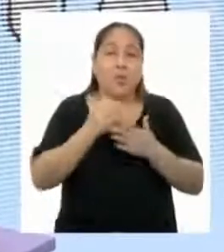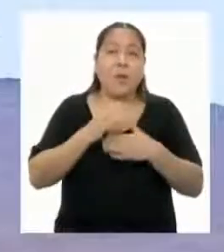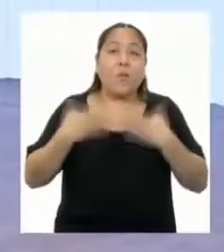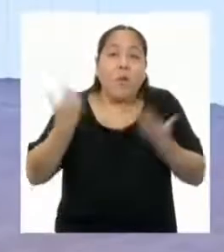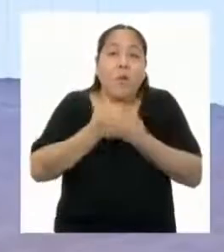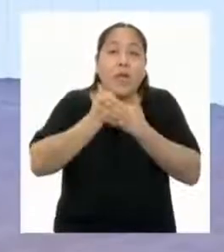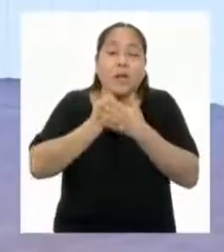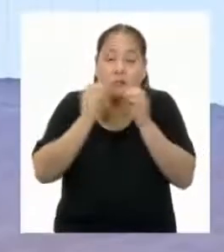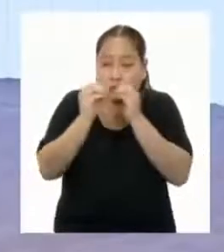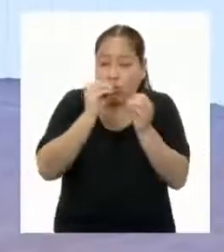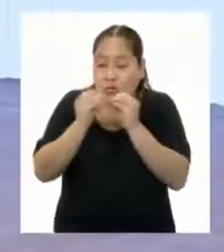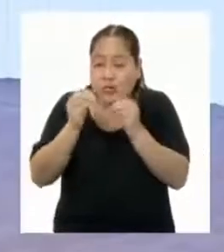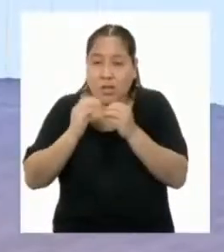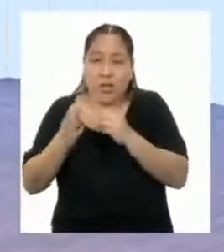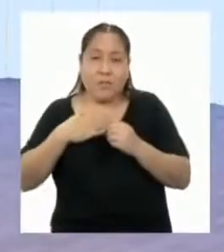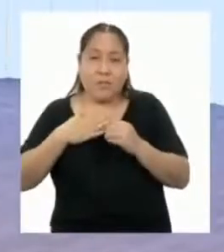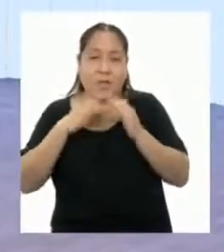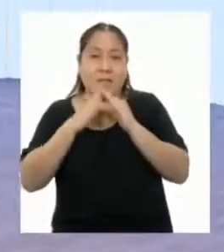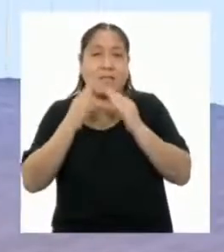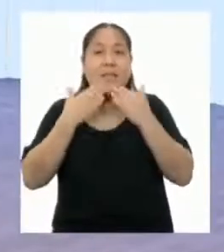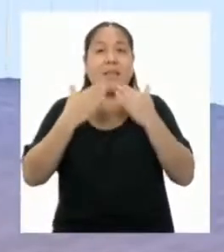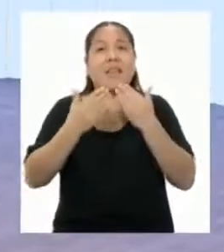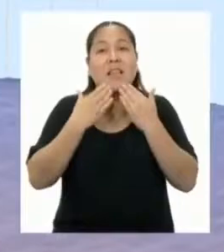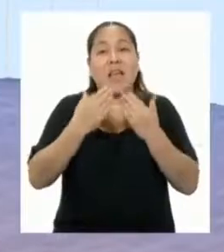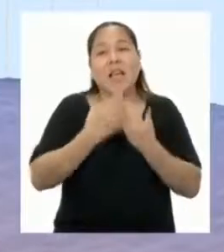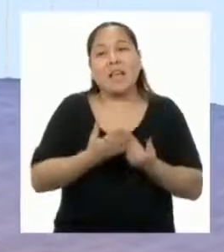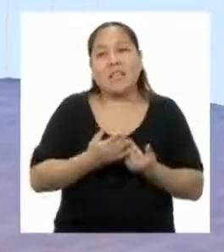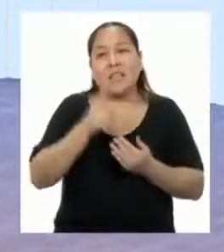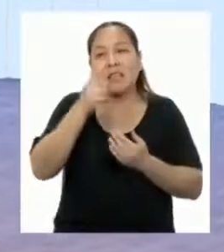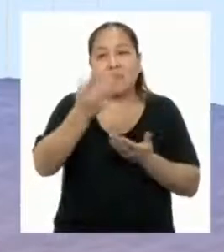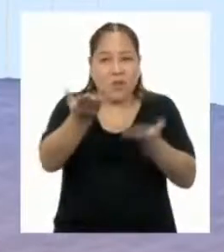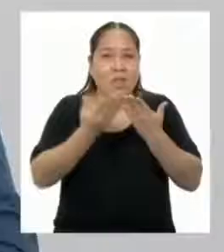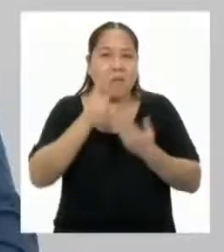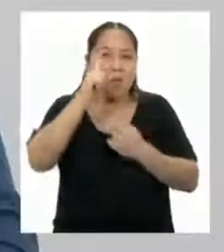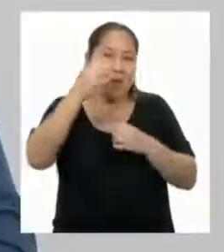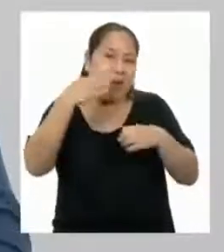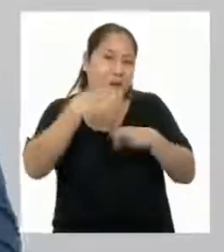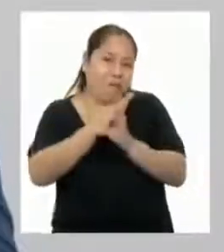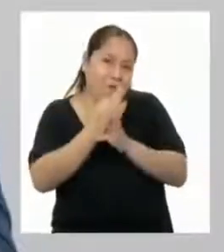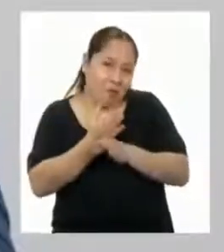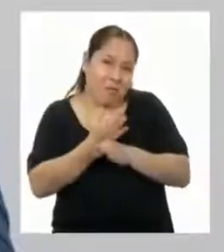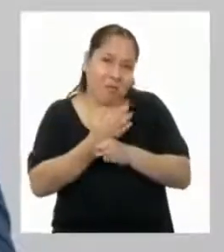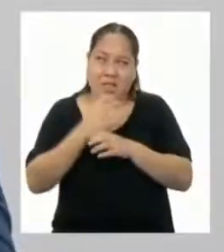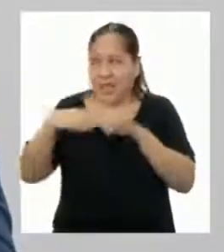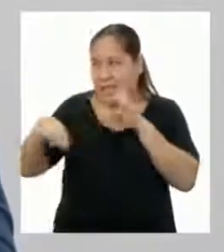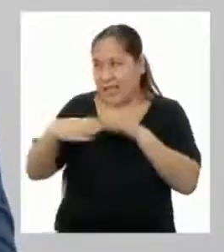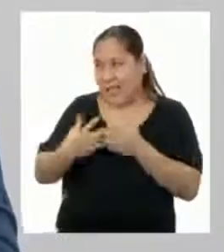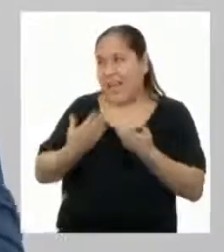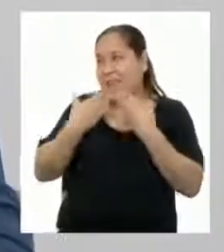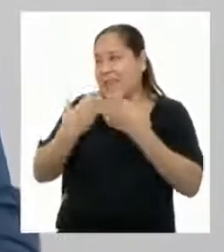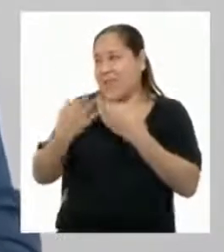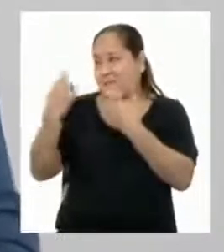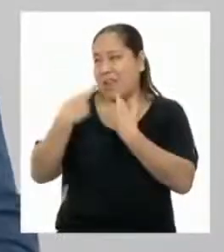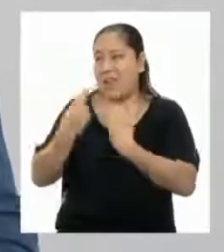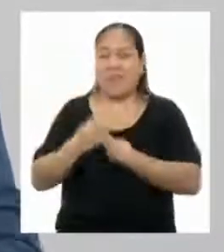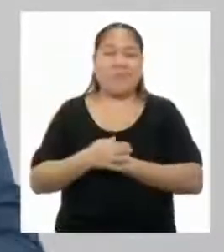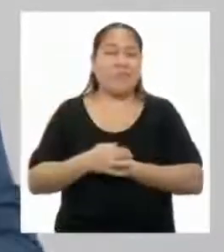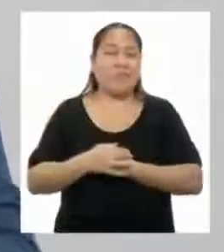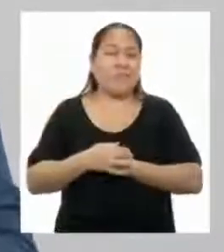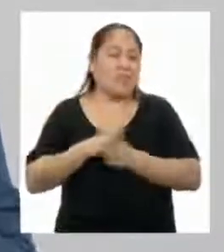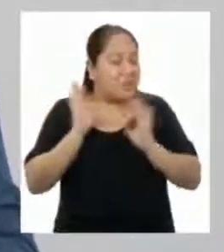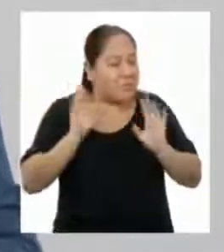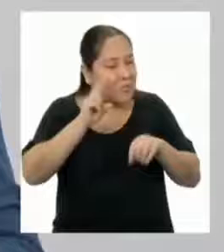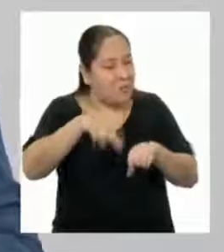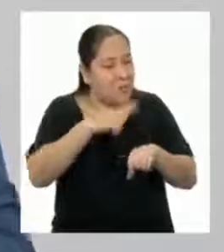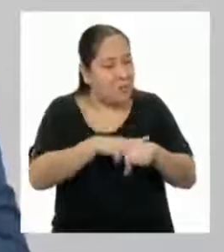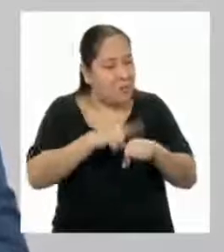mi casa. Ah, y gracias también por regalarme la madera para poder hacerlas. No hay de qué, Jeremis. Ya